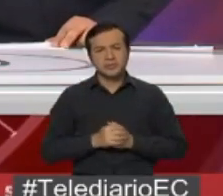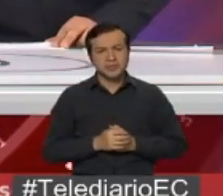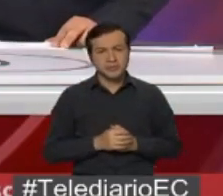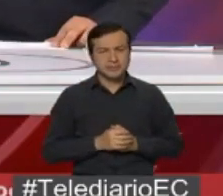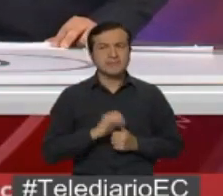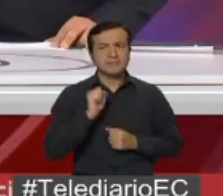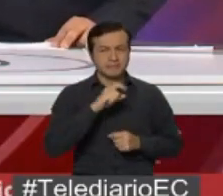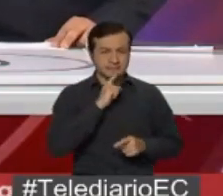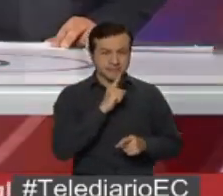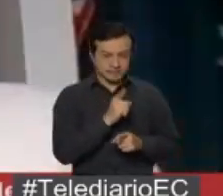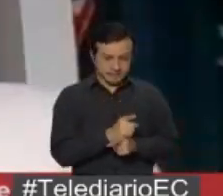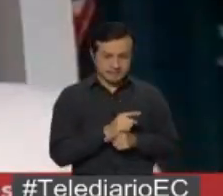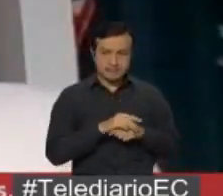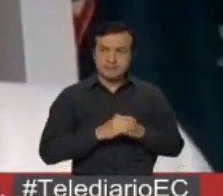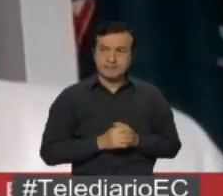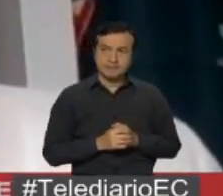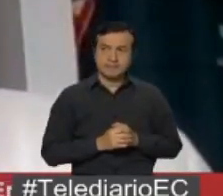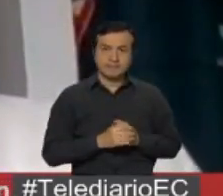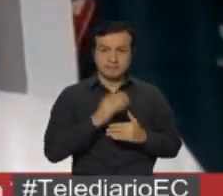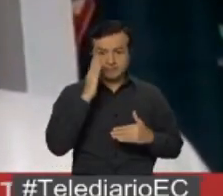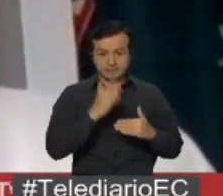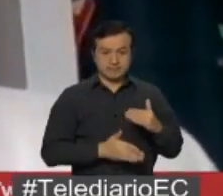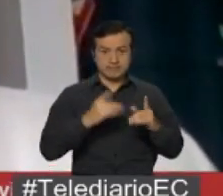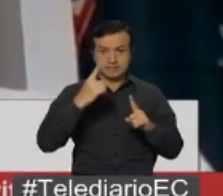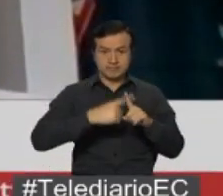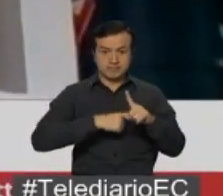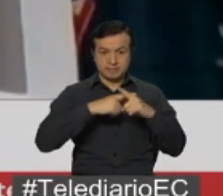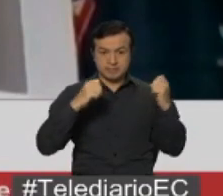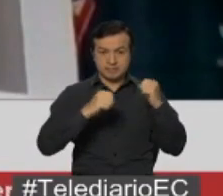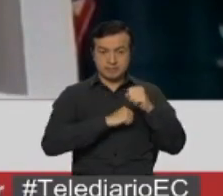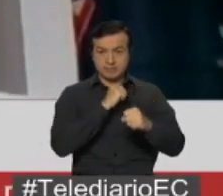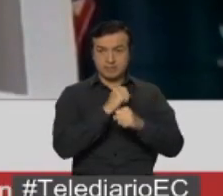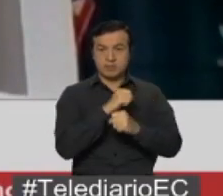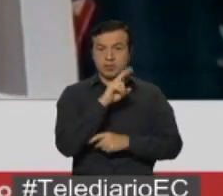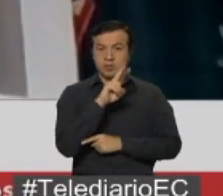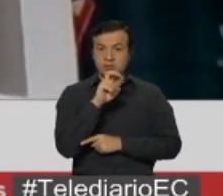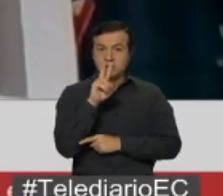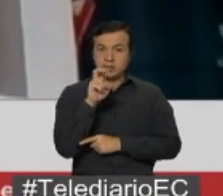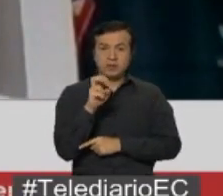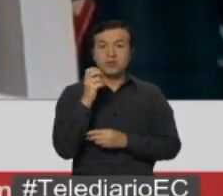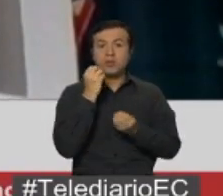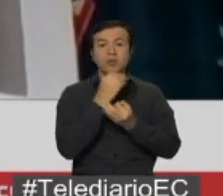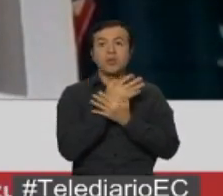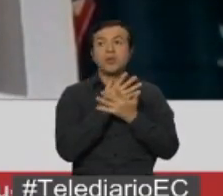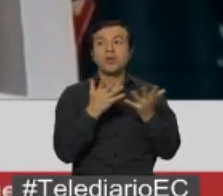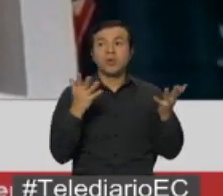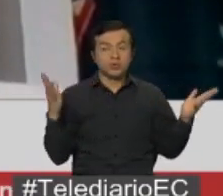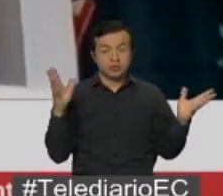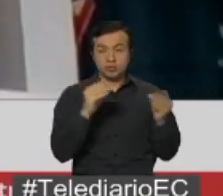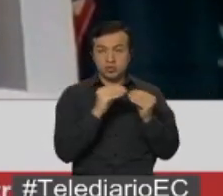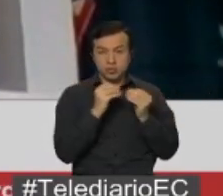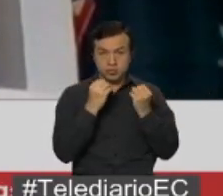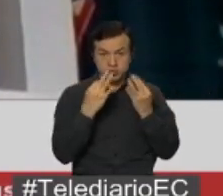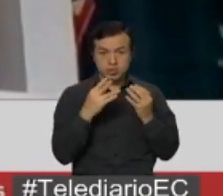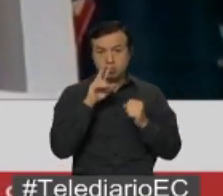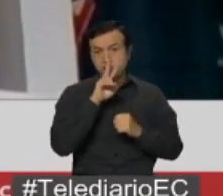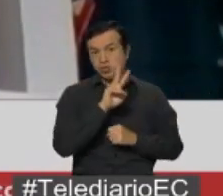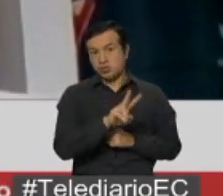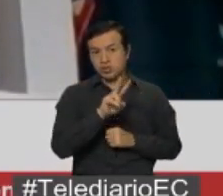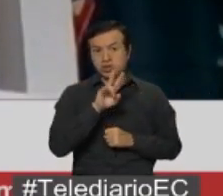por supuesto que sí con corte al mes de marzo del 2020 se han reportado en total